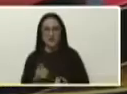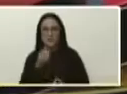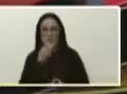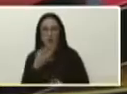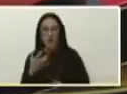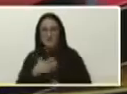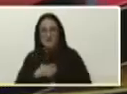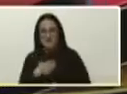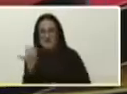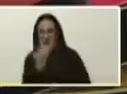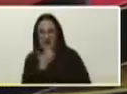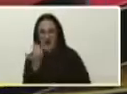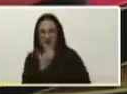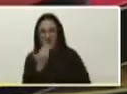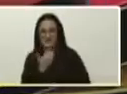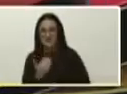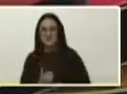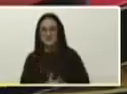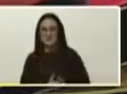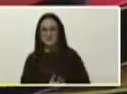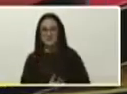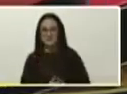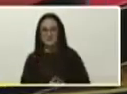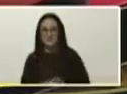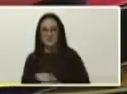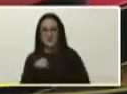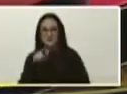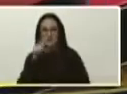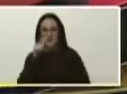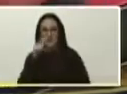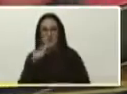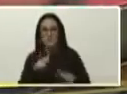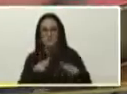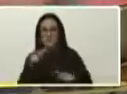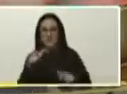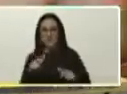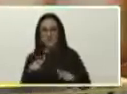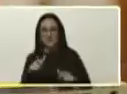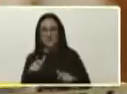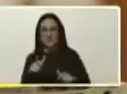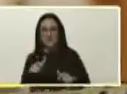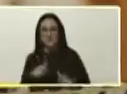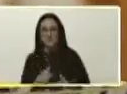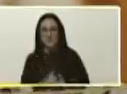se puede decir. O sea que era una persona que